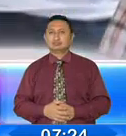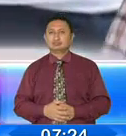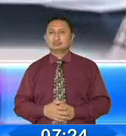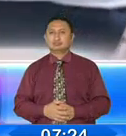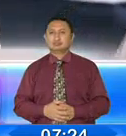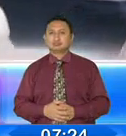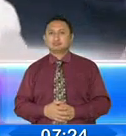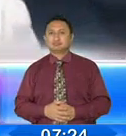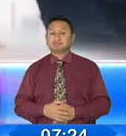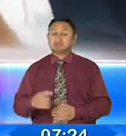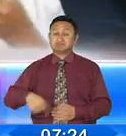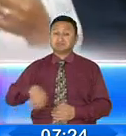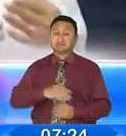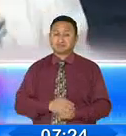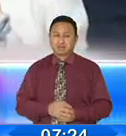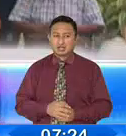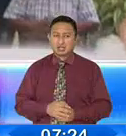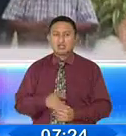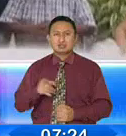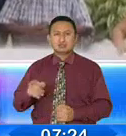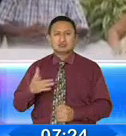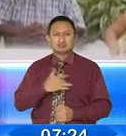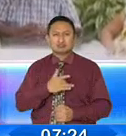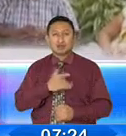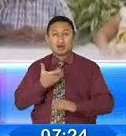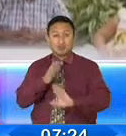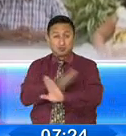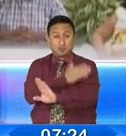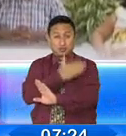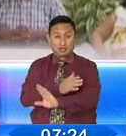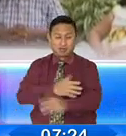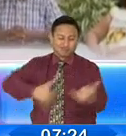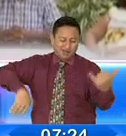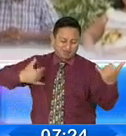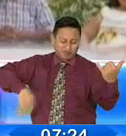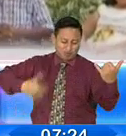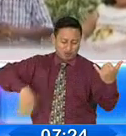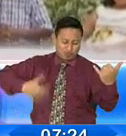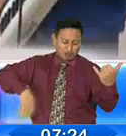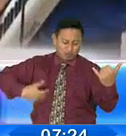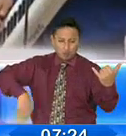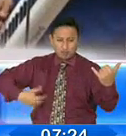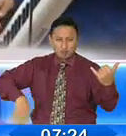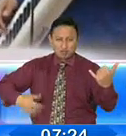Muchos decidieron alegrarles el alma con música al puro estilo de los mariachis.